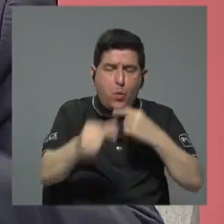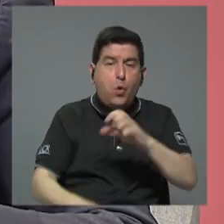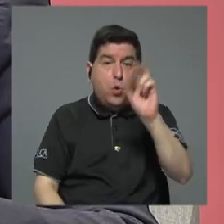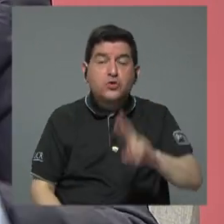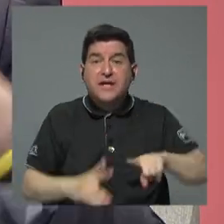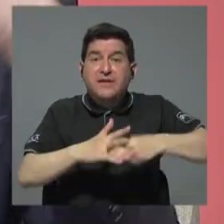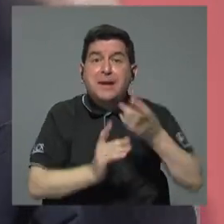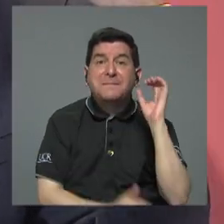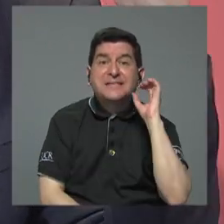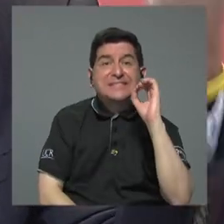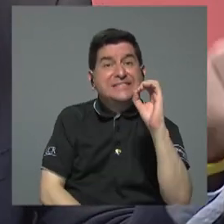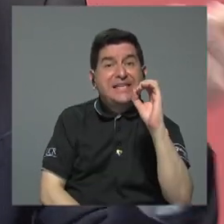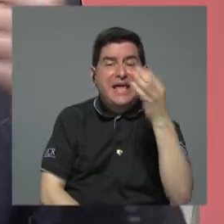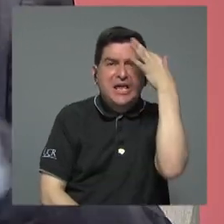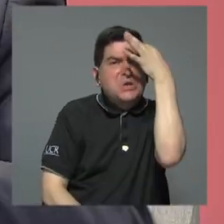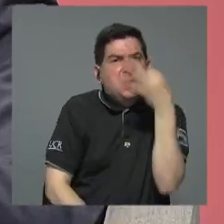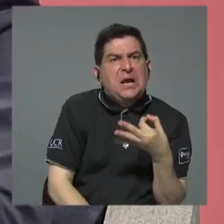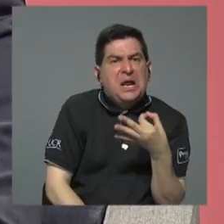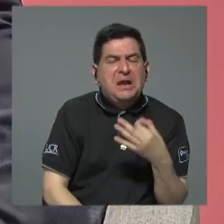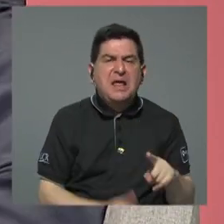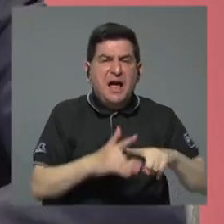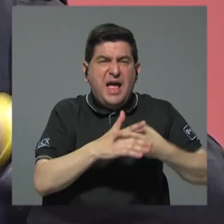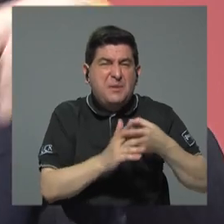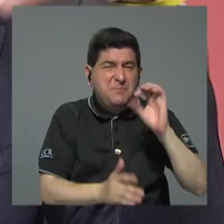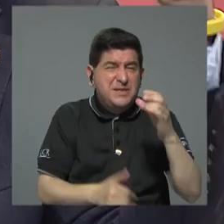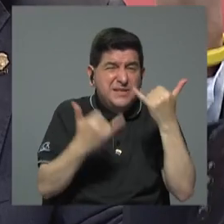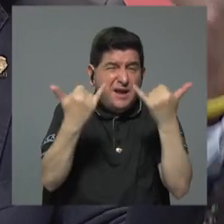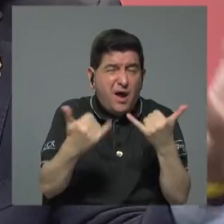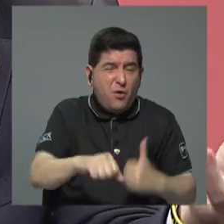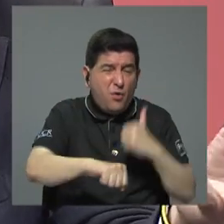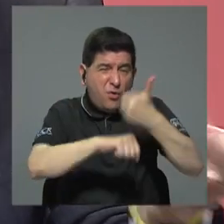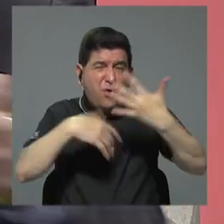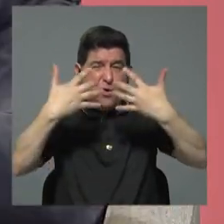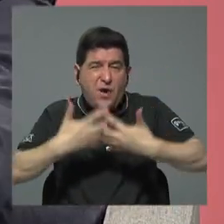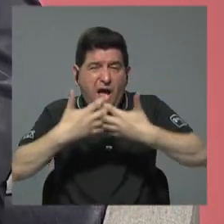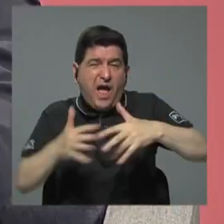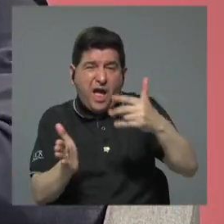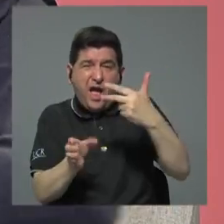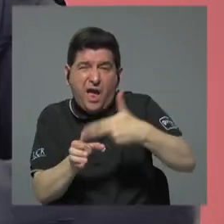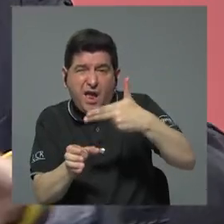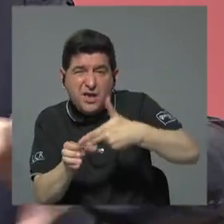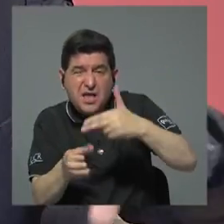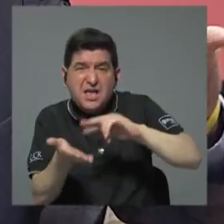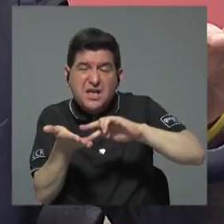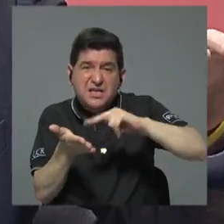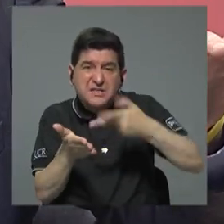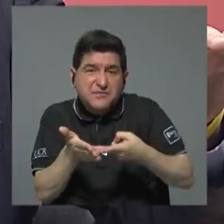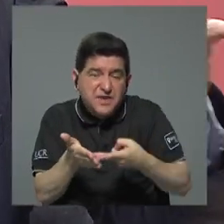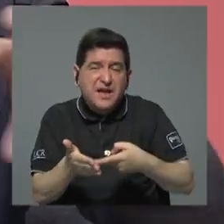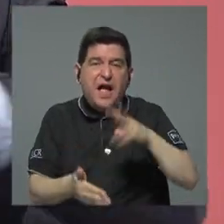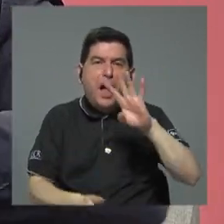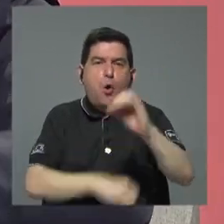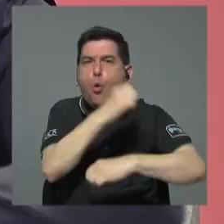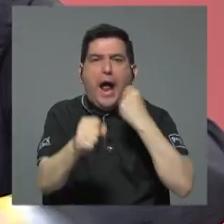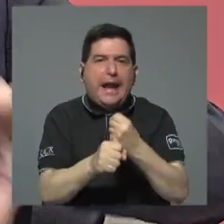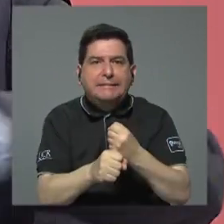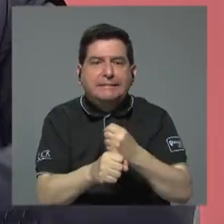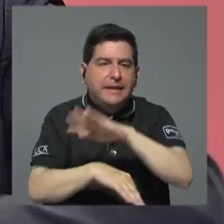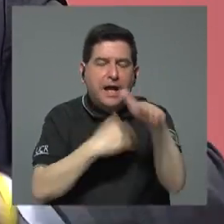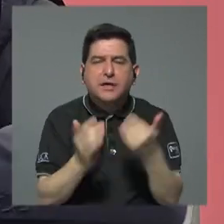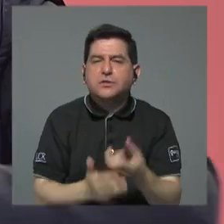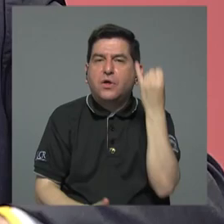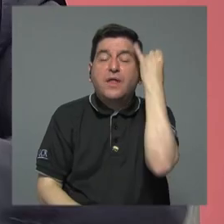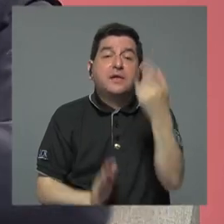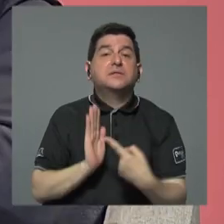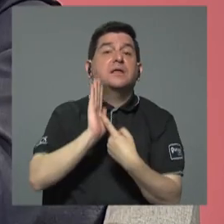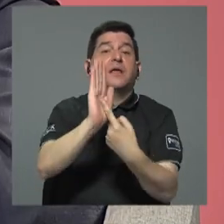de cero. Se estima que empezar de cero a montar una industria petrolera puede tomar 40 años, cuando todas las estimaciones